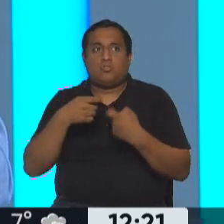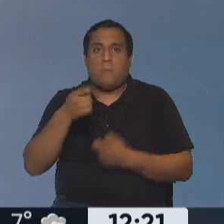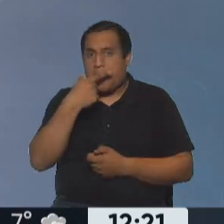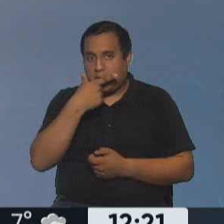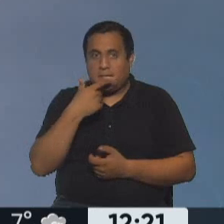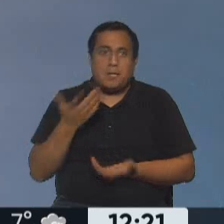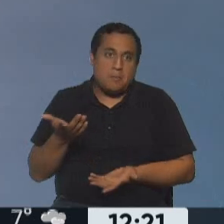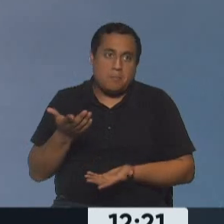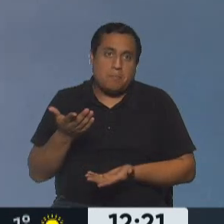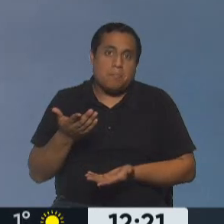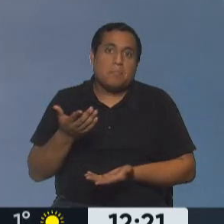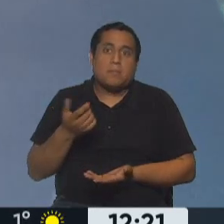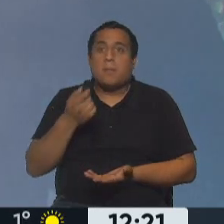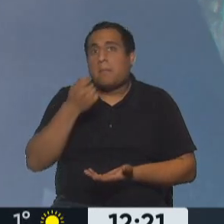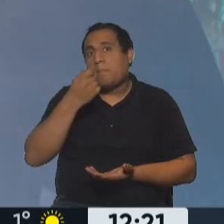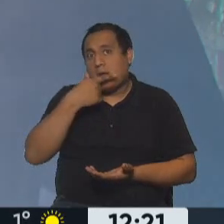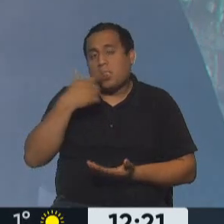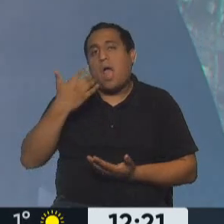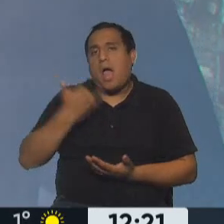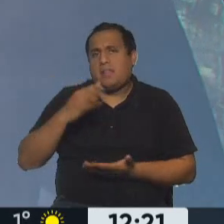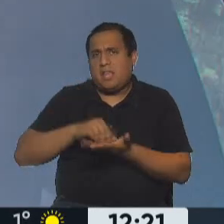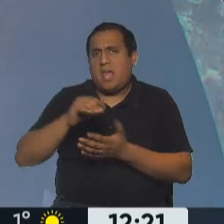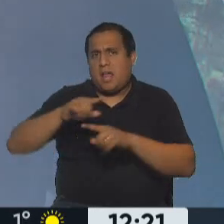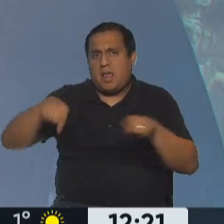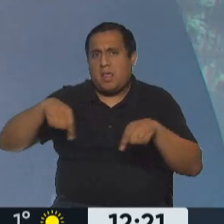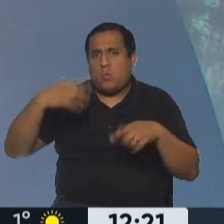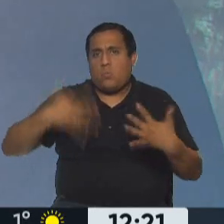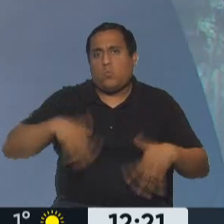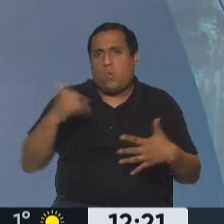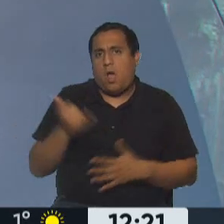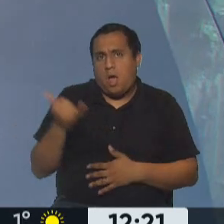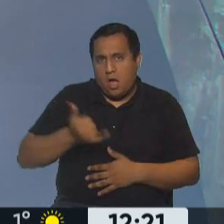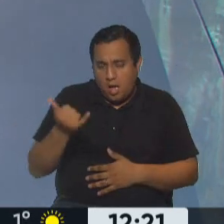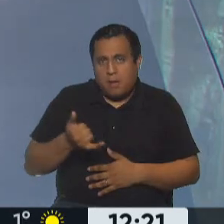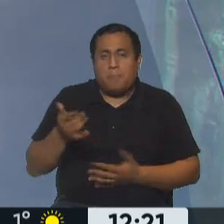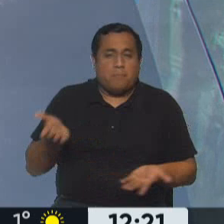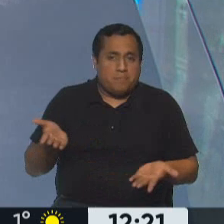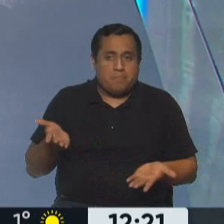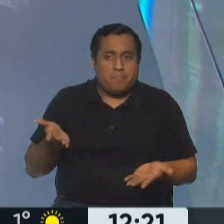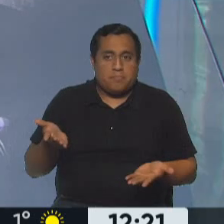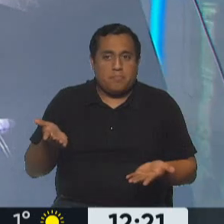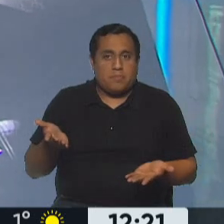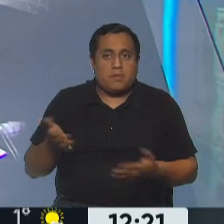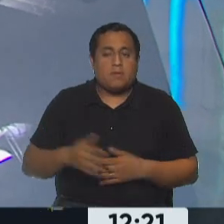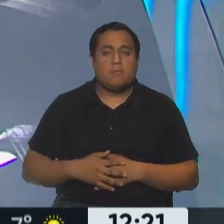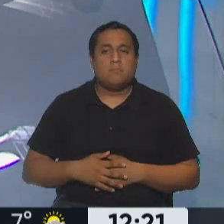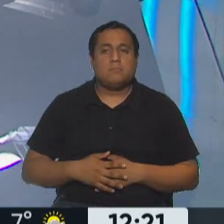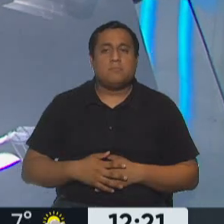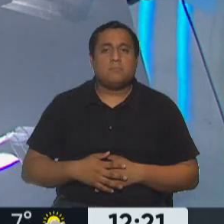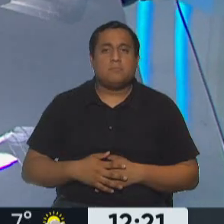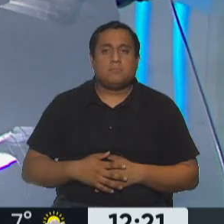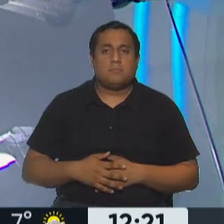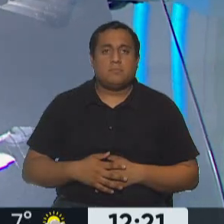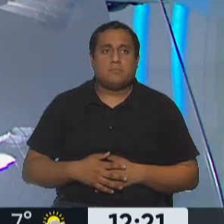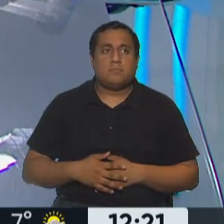pero Macri es un gran terrateniente de la República Argentina. Claro, eso objetivo no significa hacer